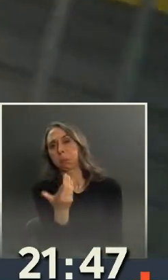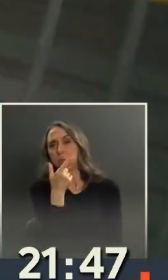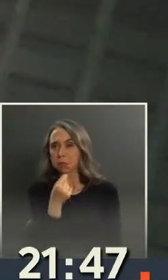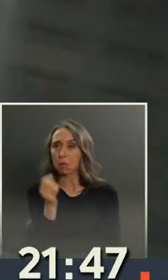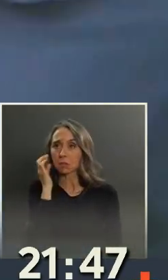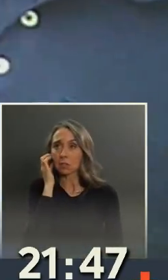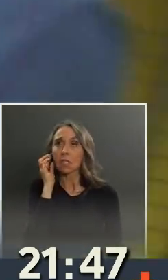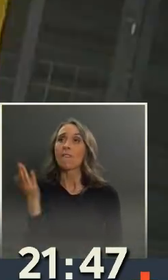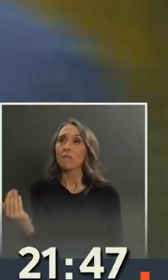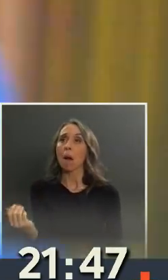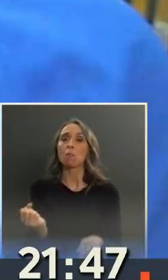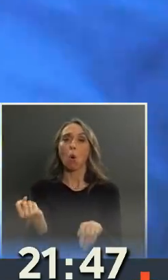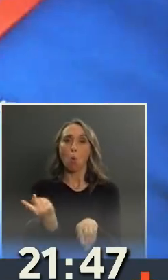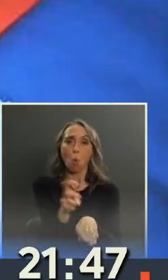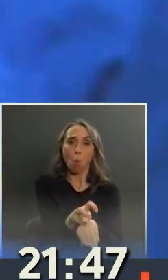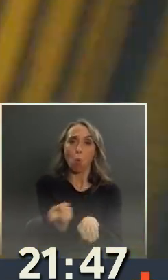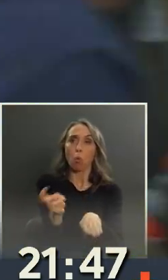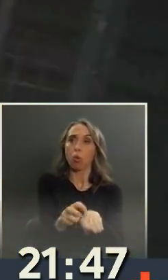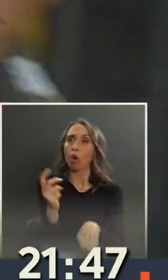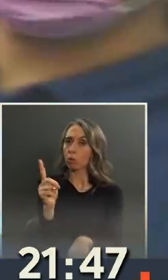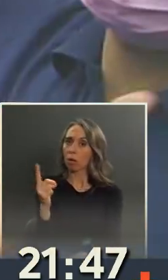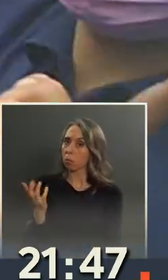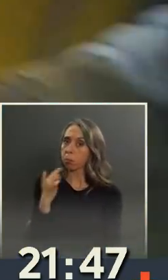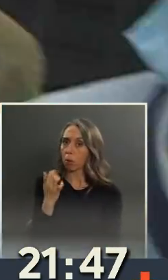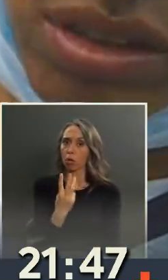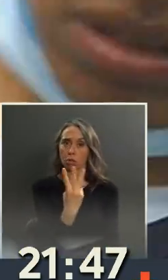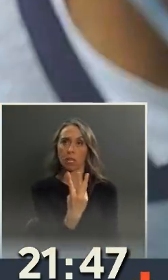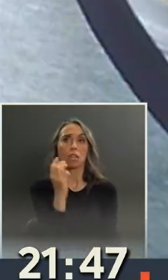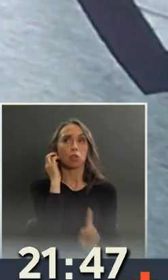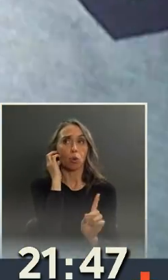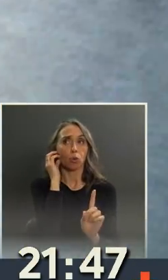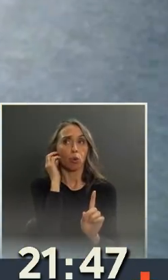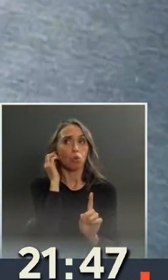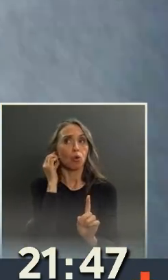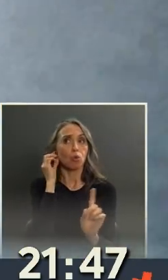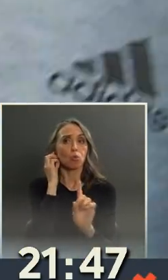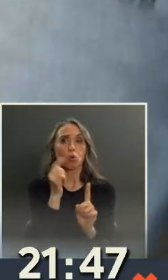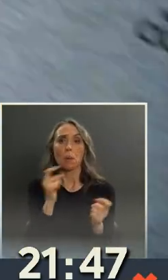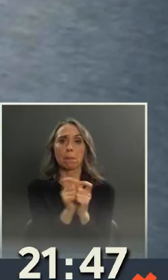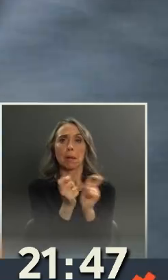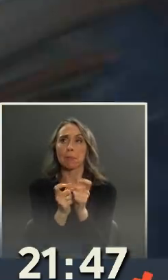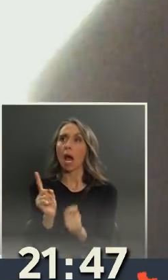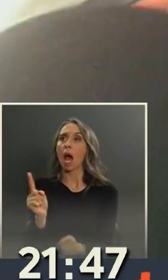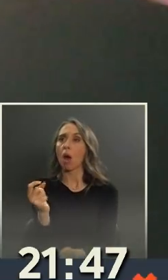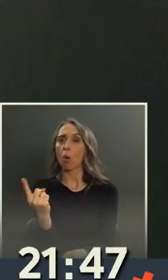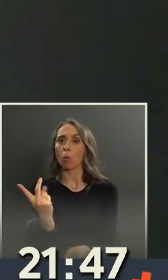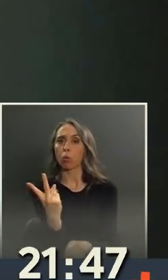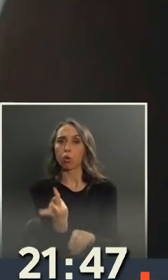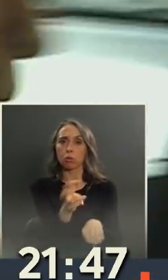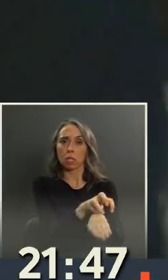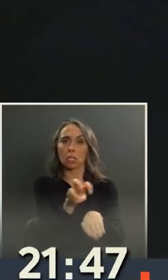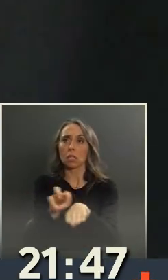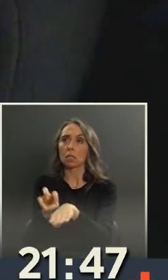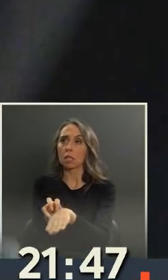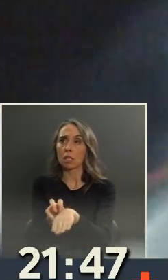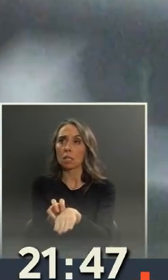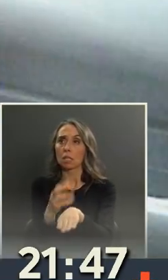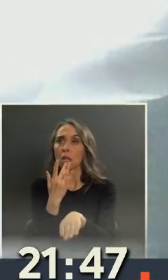Falta uno para Loa, ¿no? ¿Pero por qué si hay tres? No, yo falta ya solo, otro no voy a dejar. Ah, otro no voy a dejar.